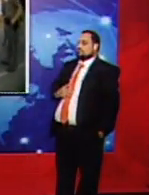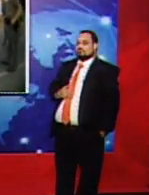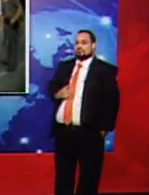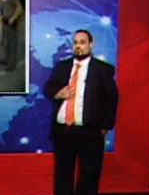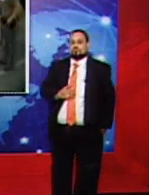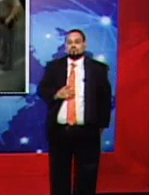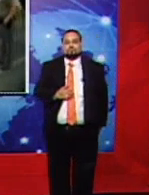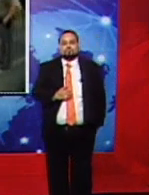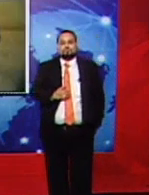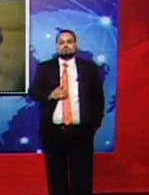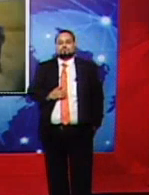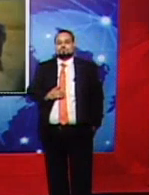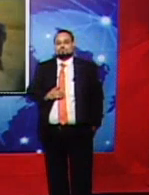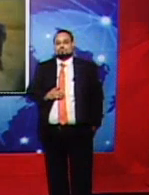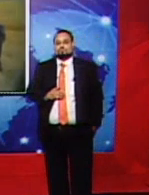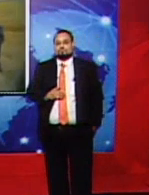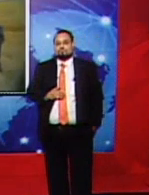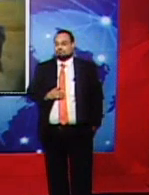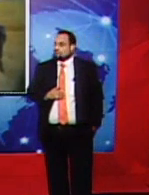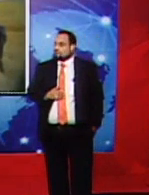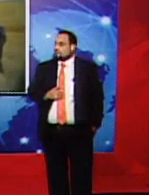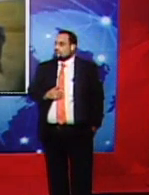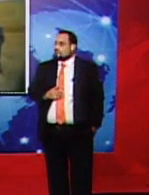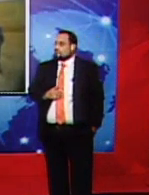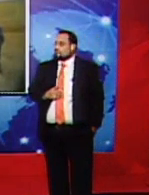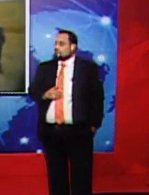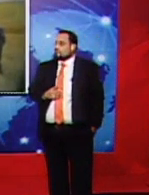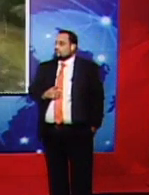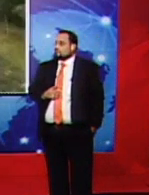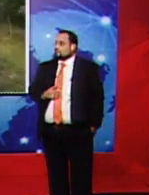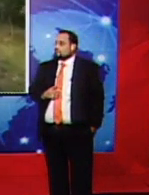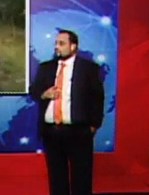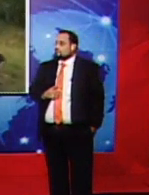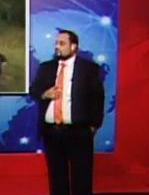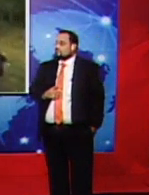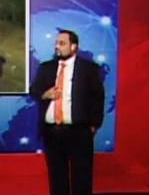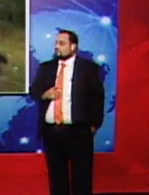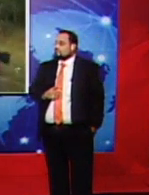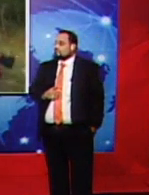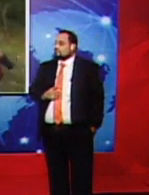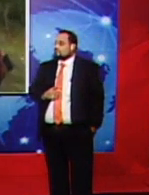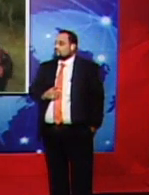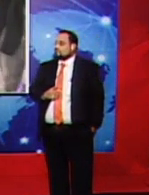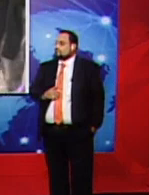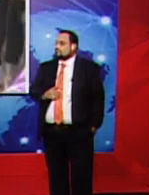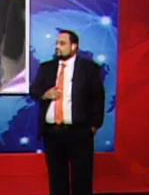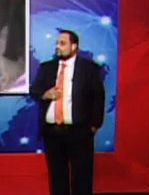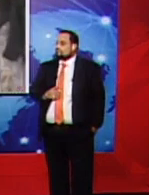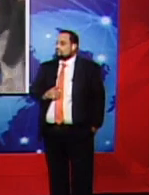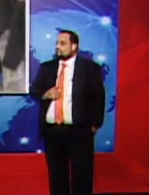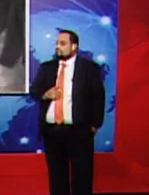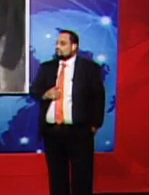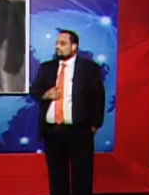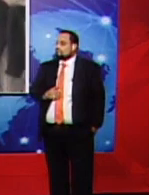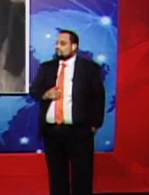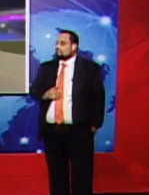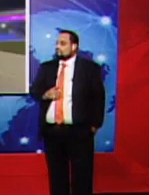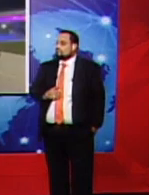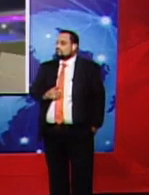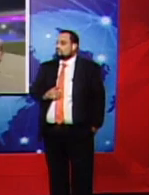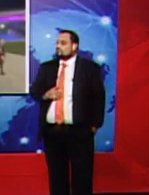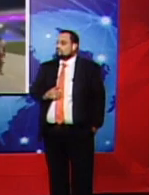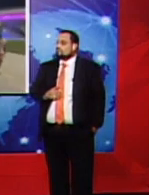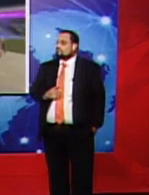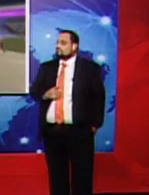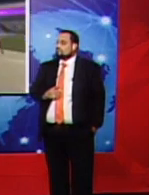que la situación va a seguir complicada no existe esa facilidad entonces que le digan este es el momento porque mira